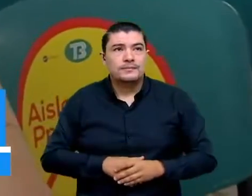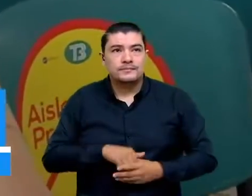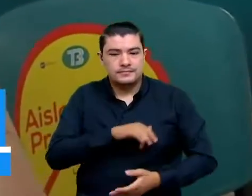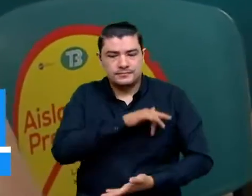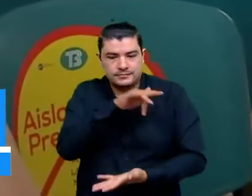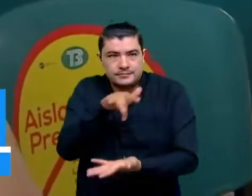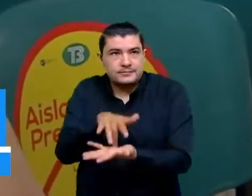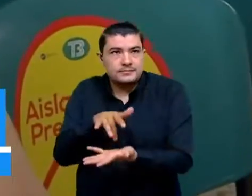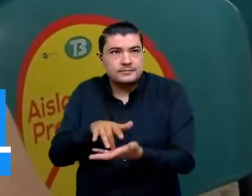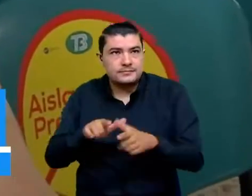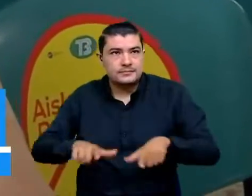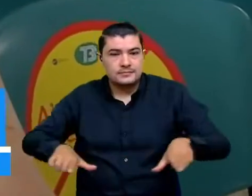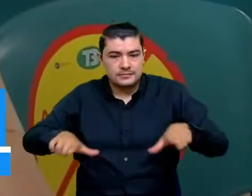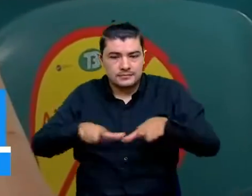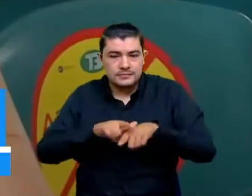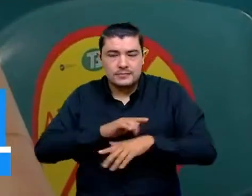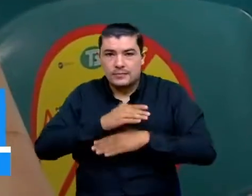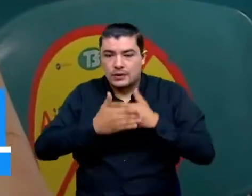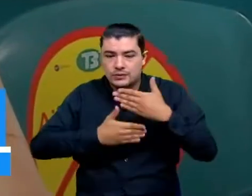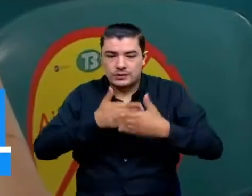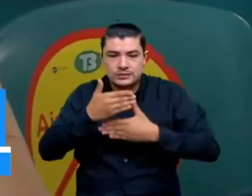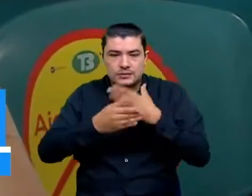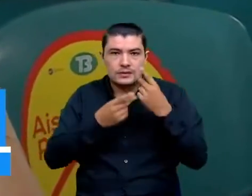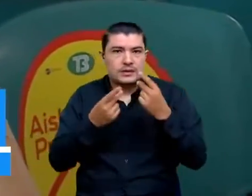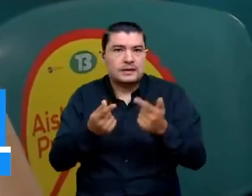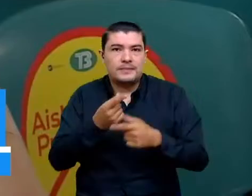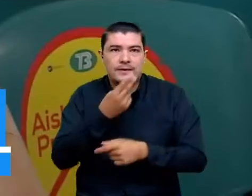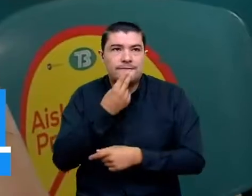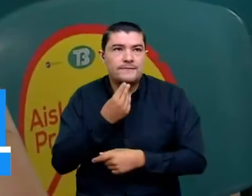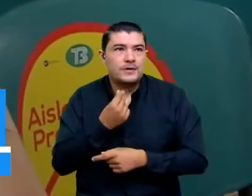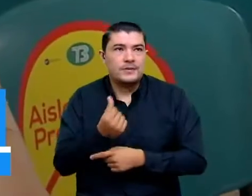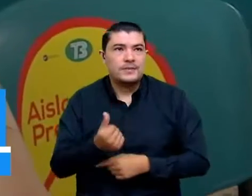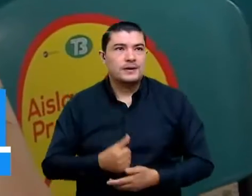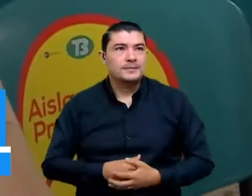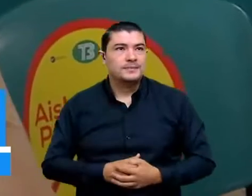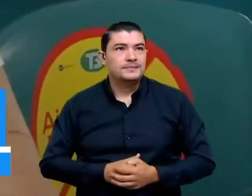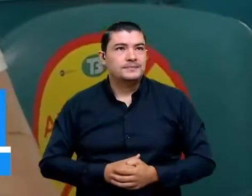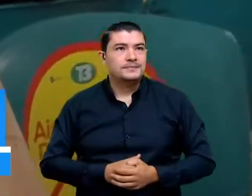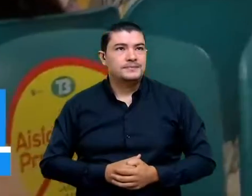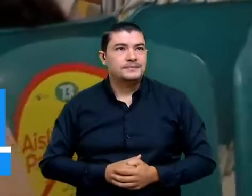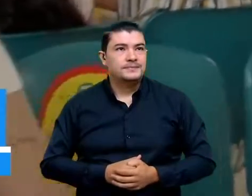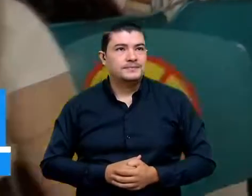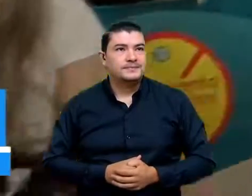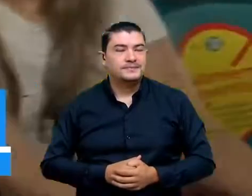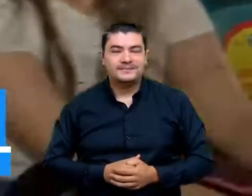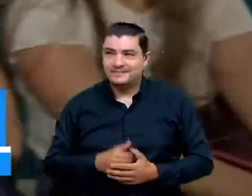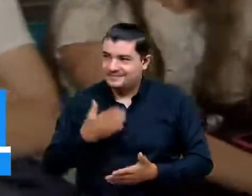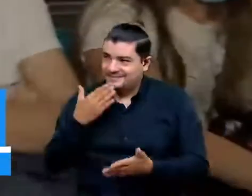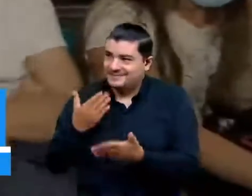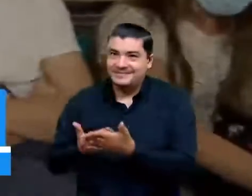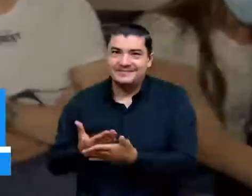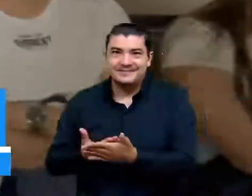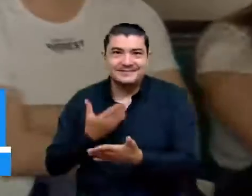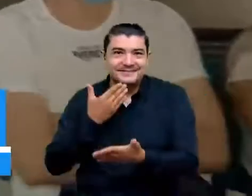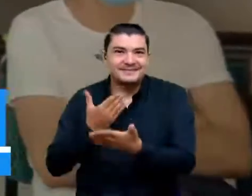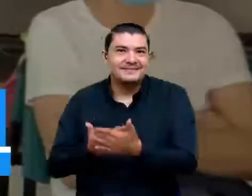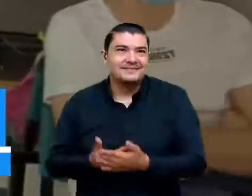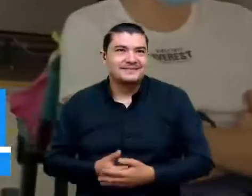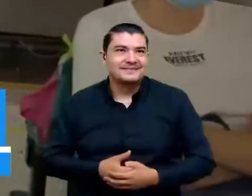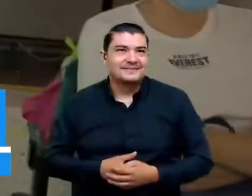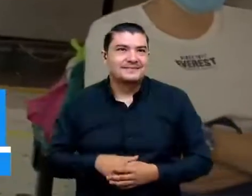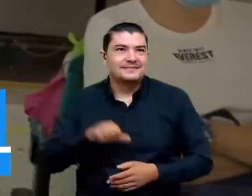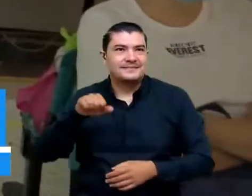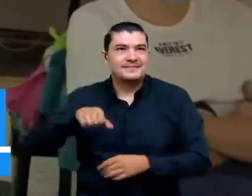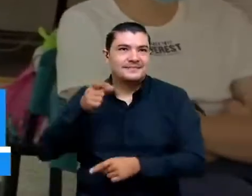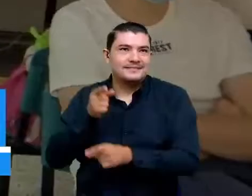llegamos acá a la terminal, todo fue muy rápido y muy amable el que nos atendió. Muchas gracias. Muchísimas gracias, Lois. Pues eso es lo que